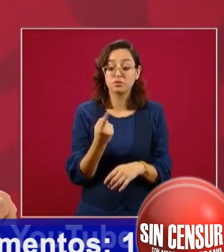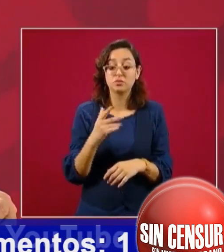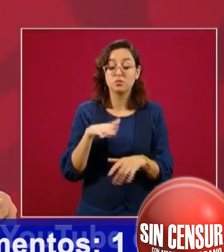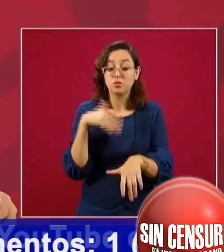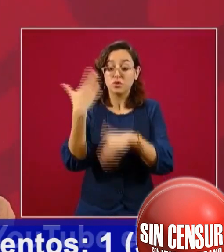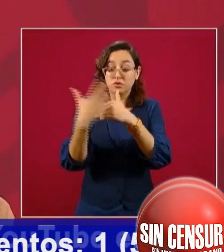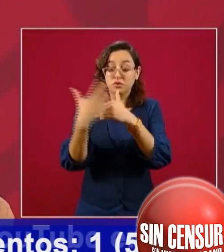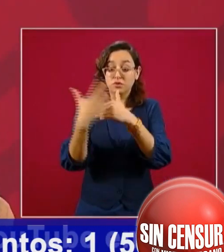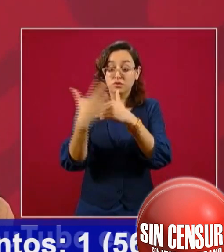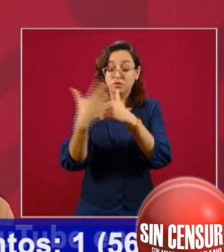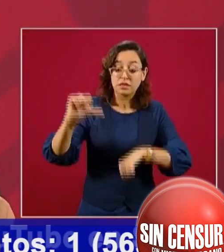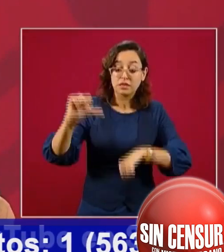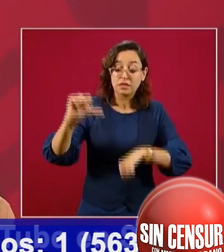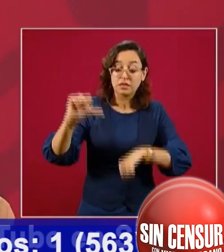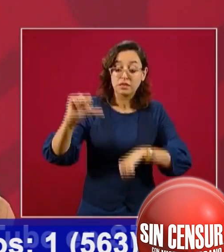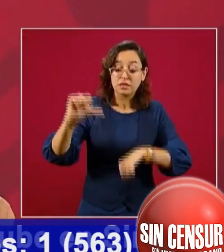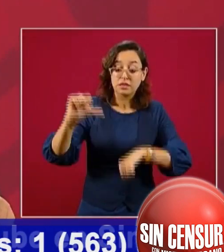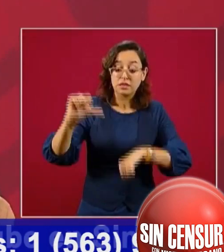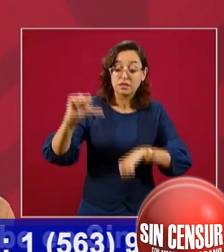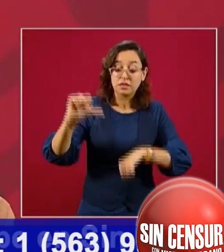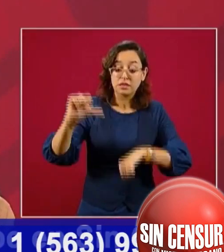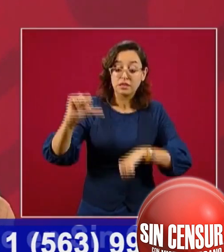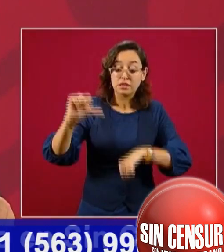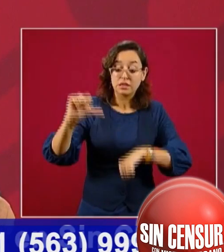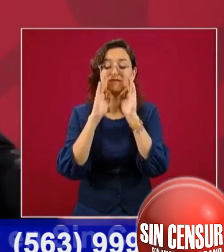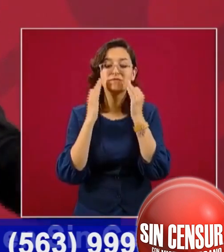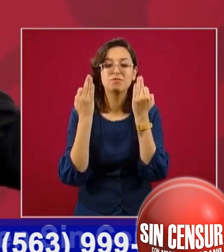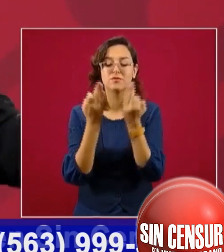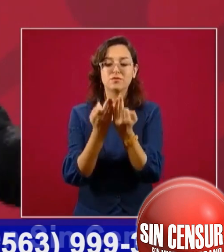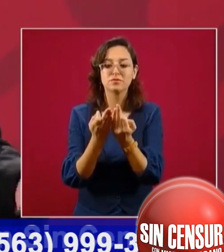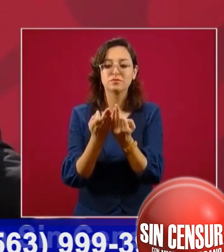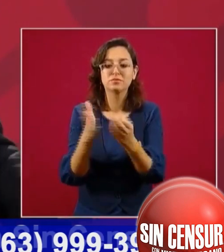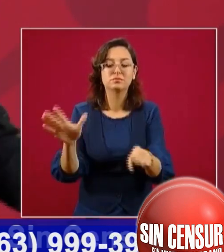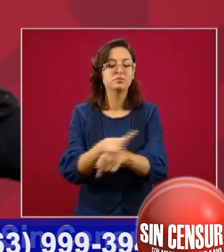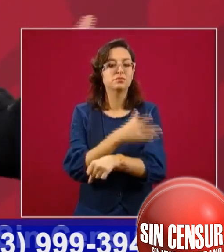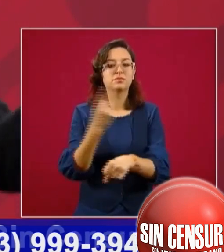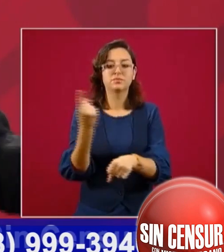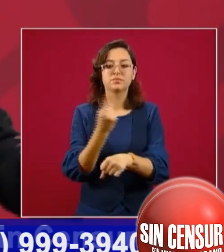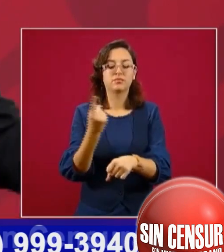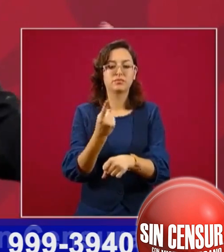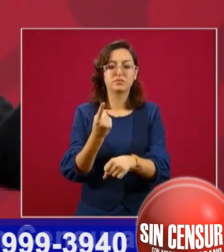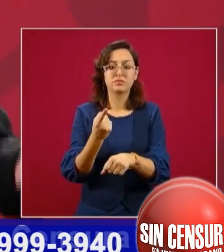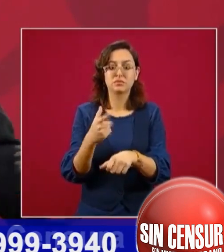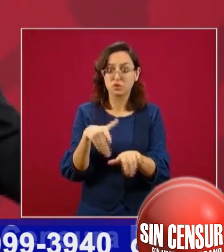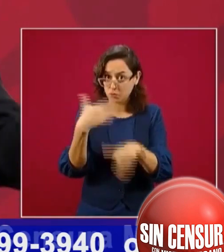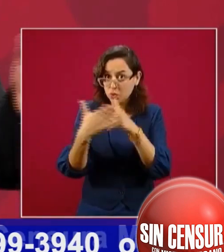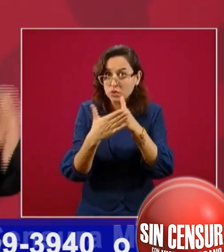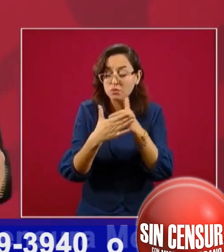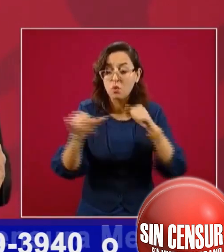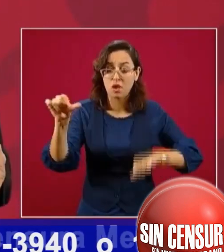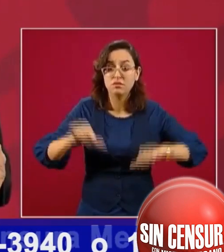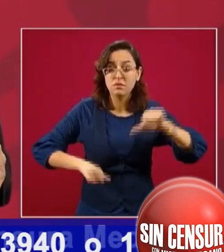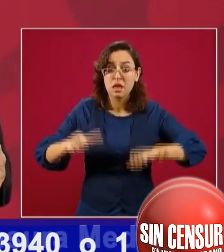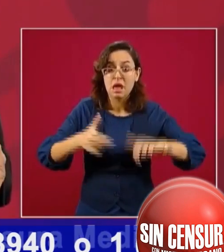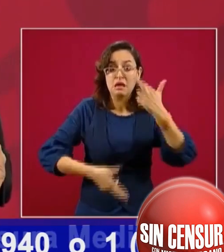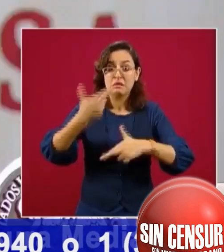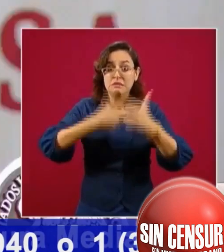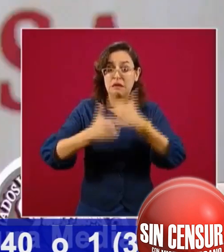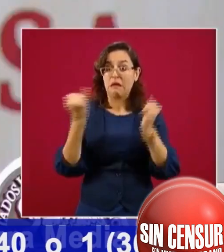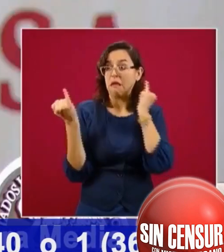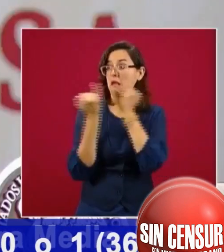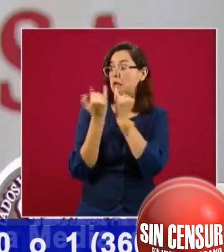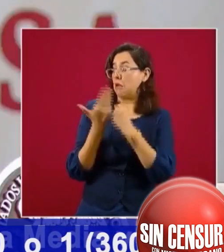normalidad, porque ya no es regresar a lo mismo,